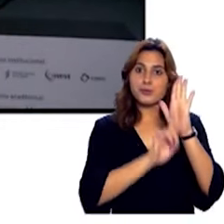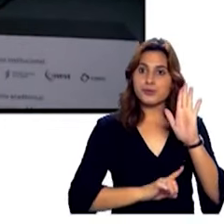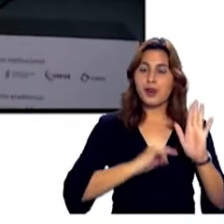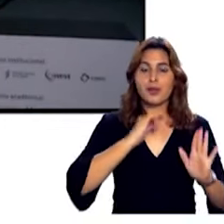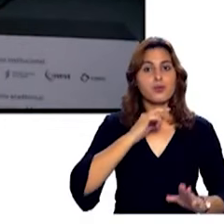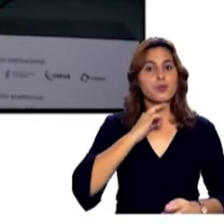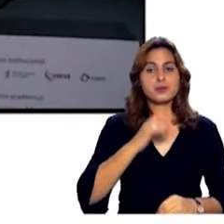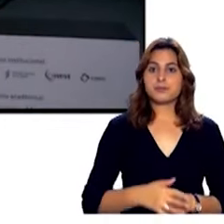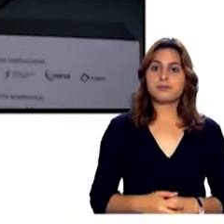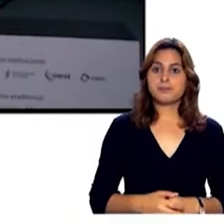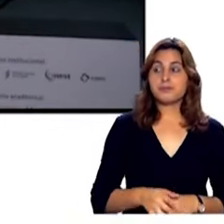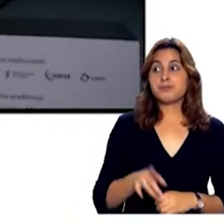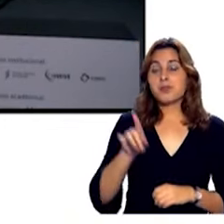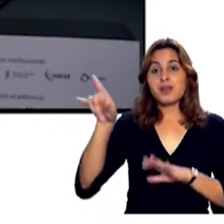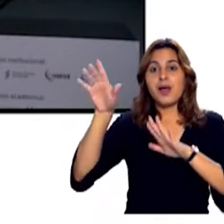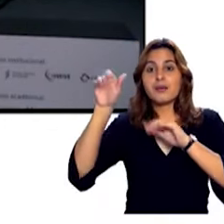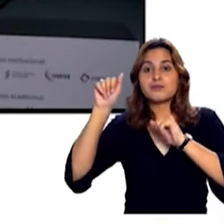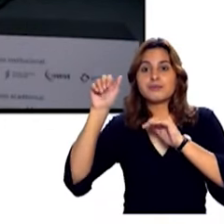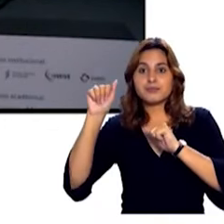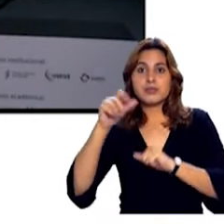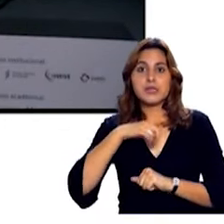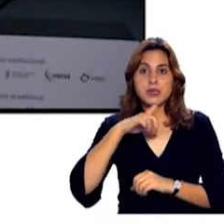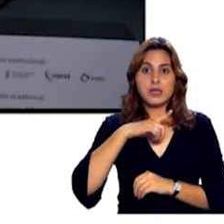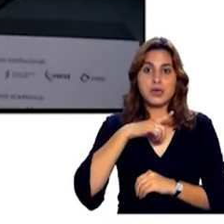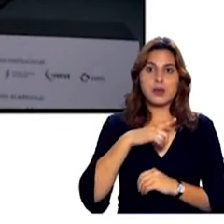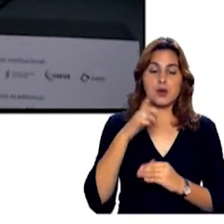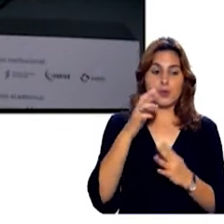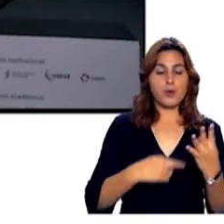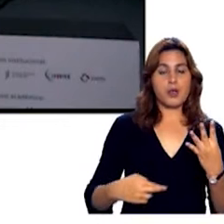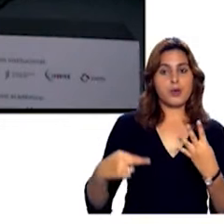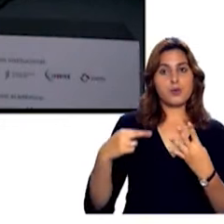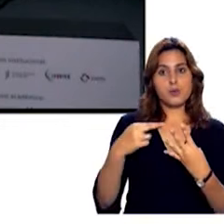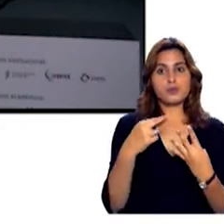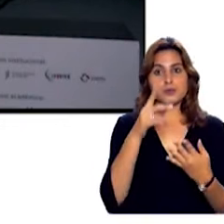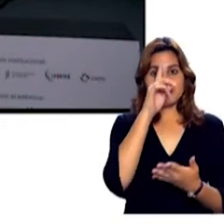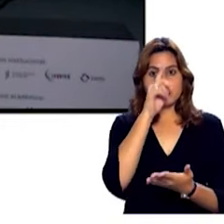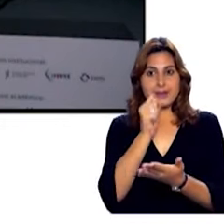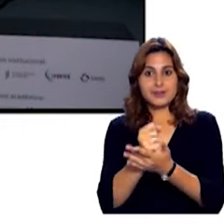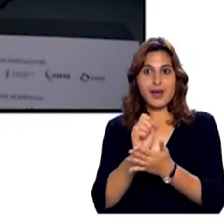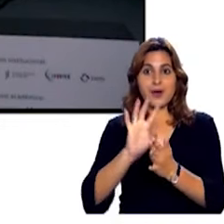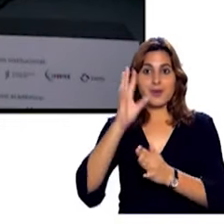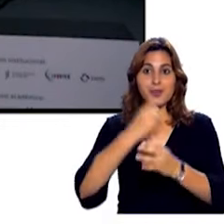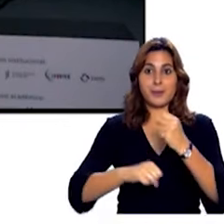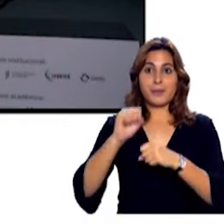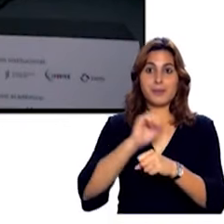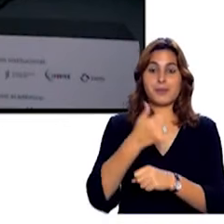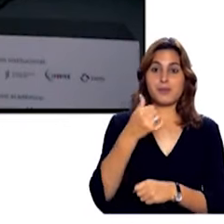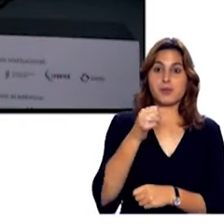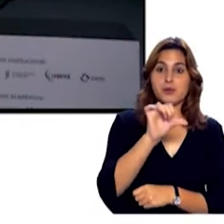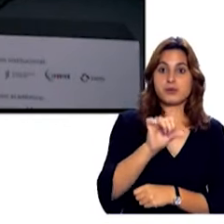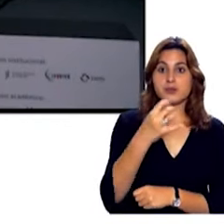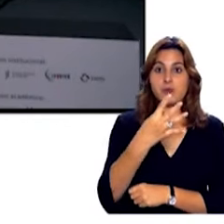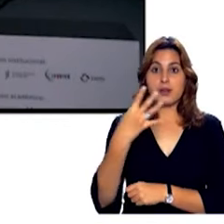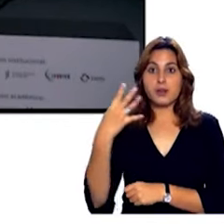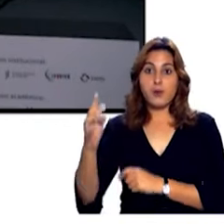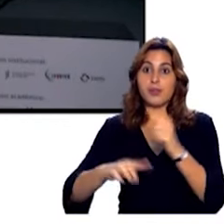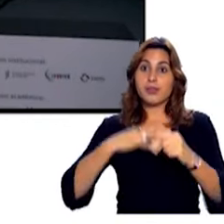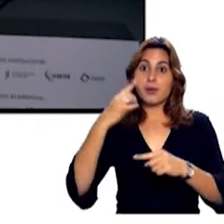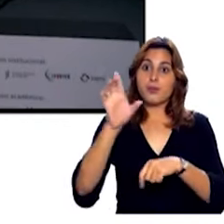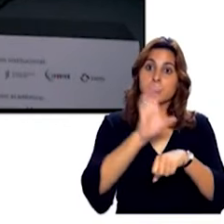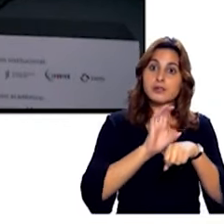en recurso de casa surge 1844 después la constitución de cá que